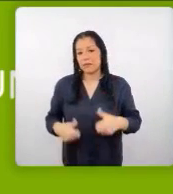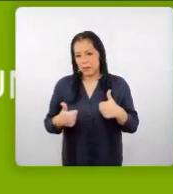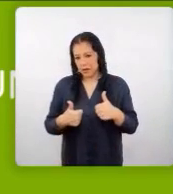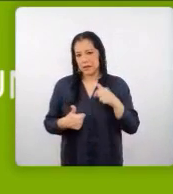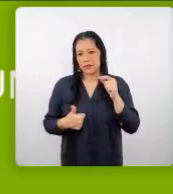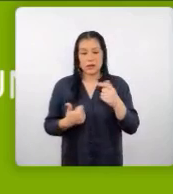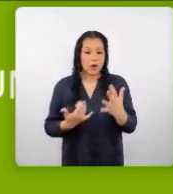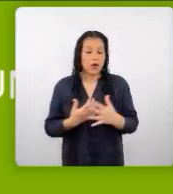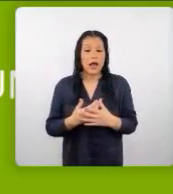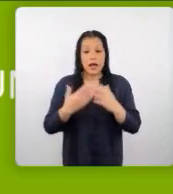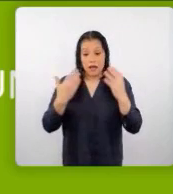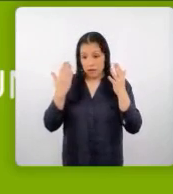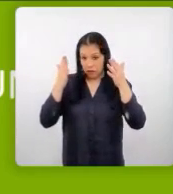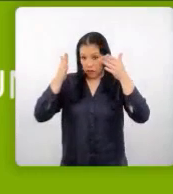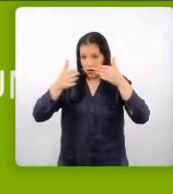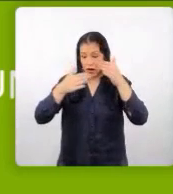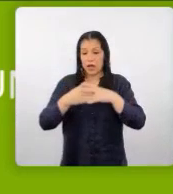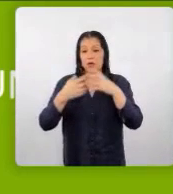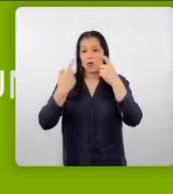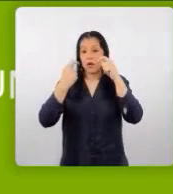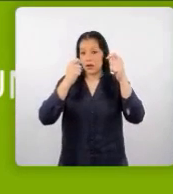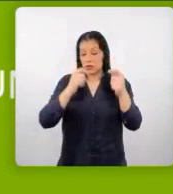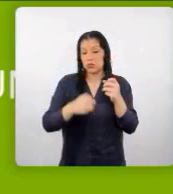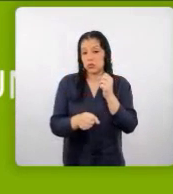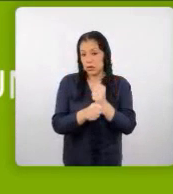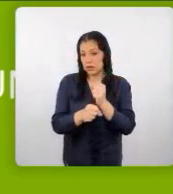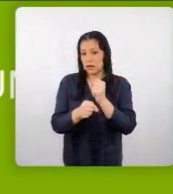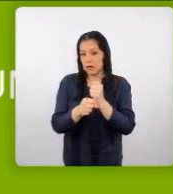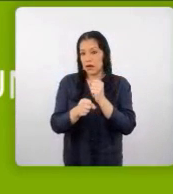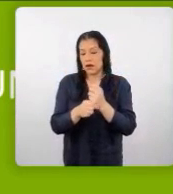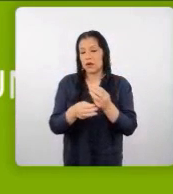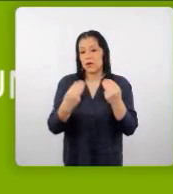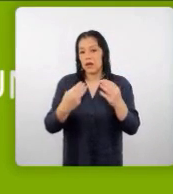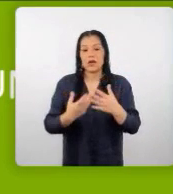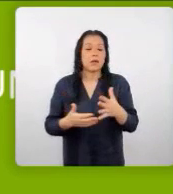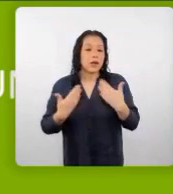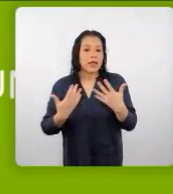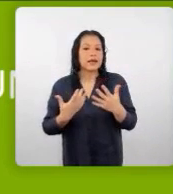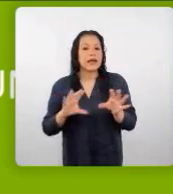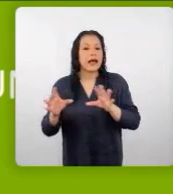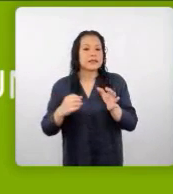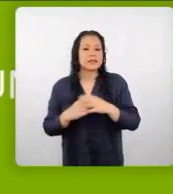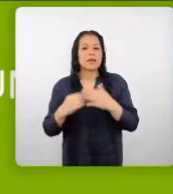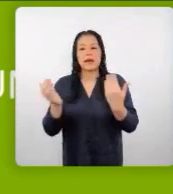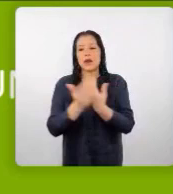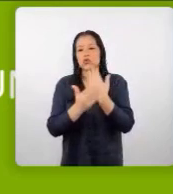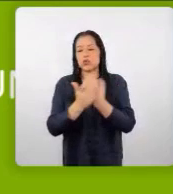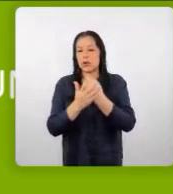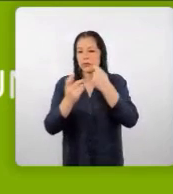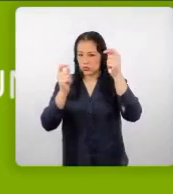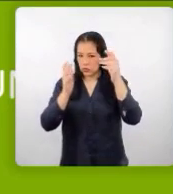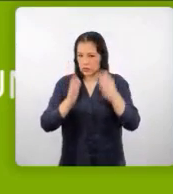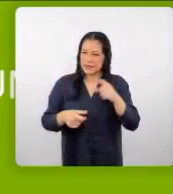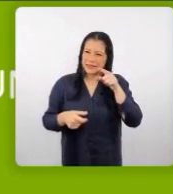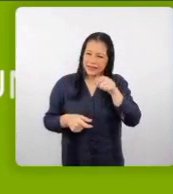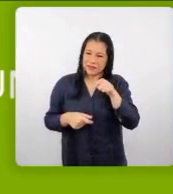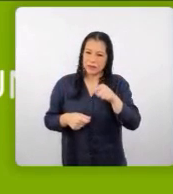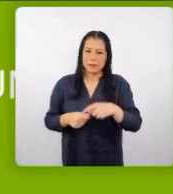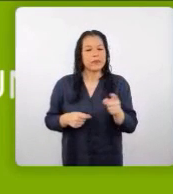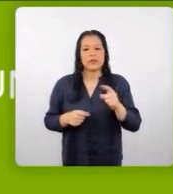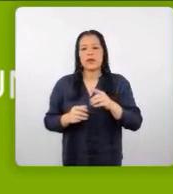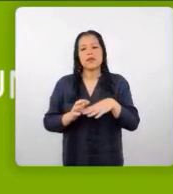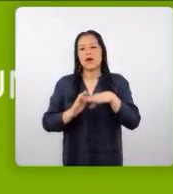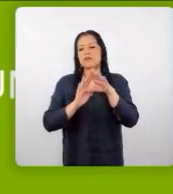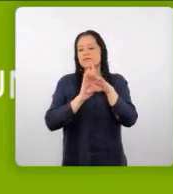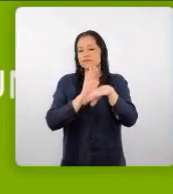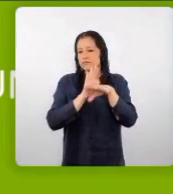tour operación o de cara a lo que se pueda trabajar hoy por hoy con el turista, es tener eso en consideración. No minimizar.